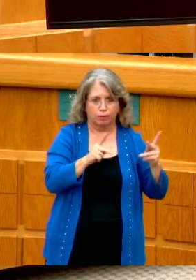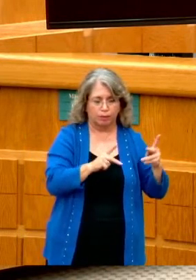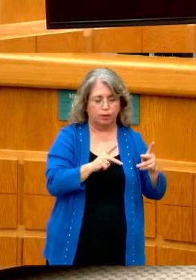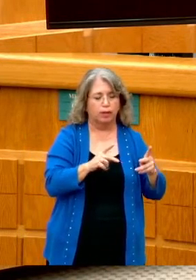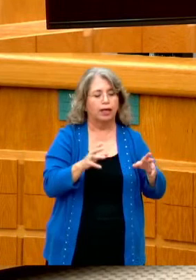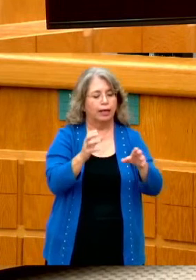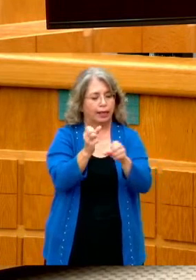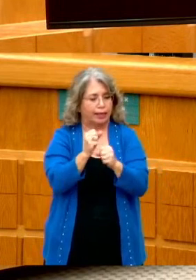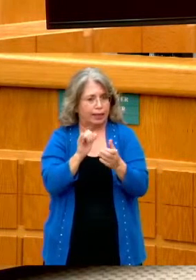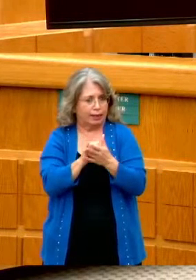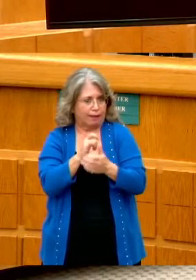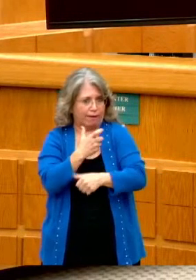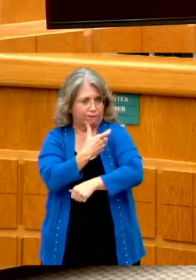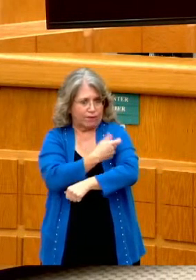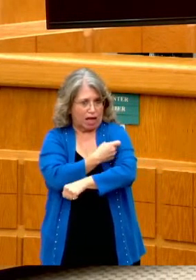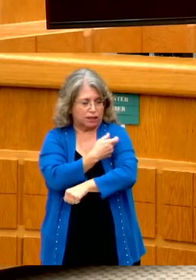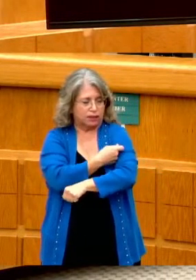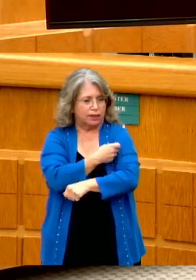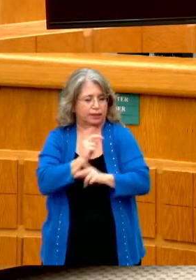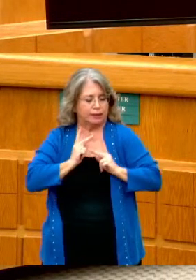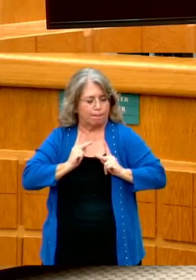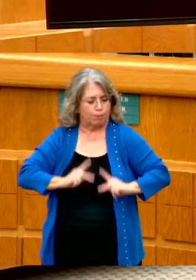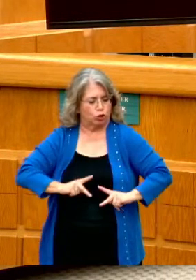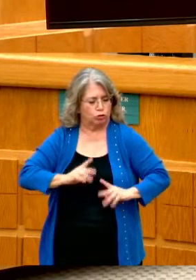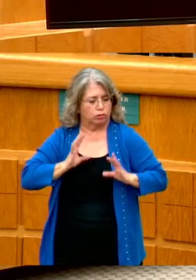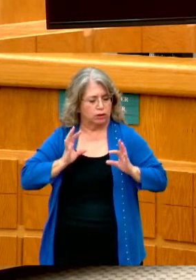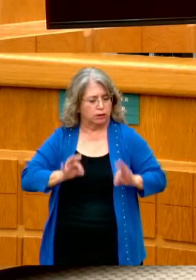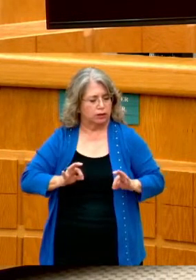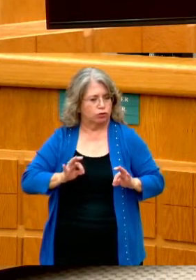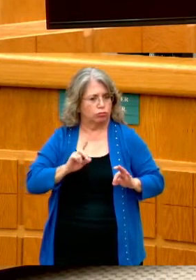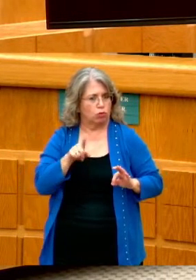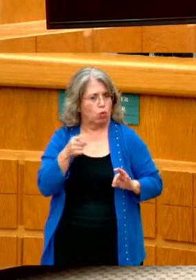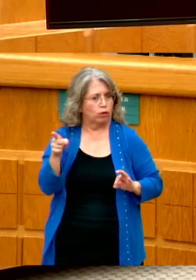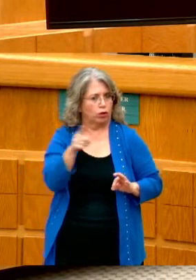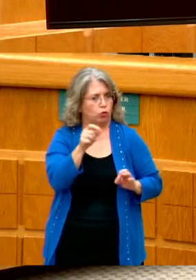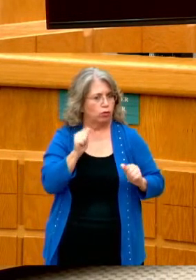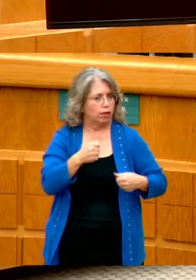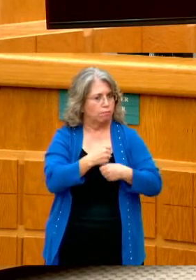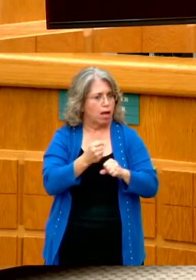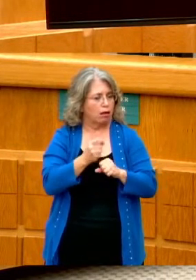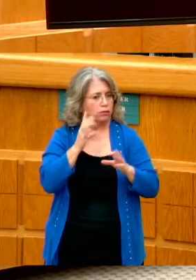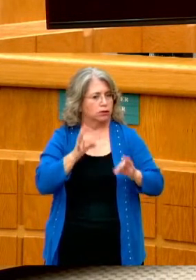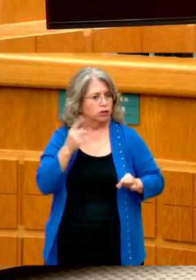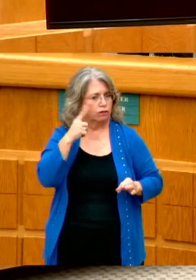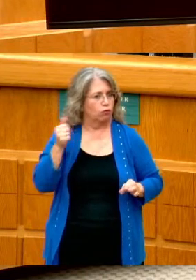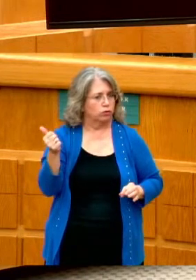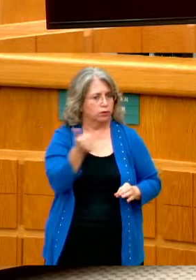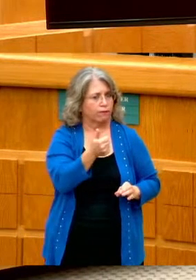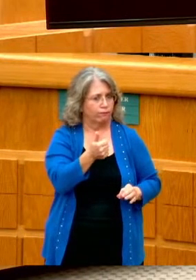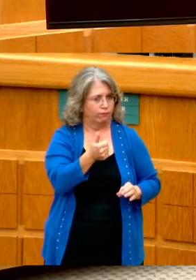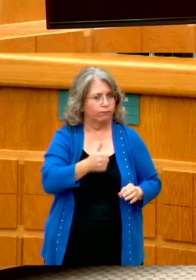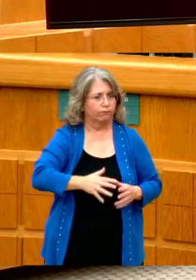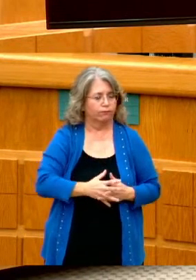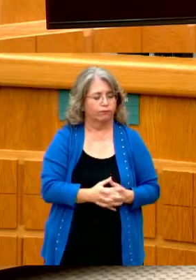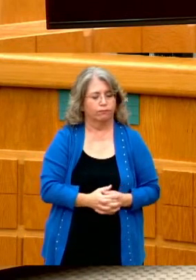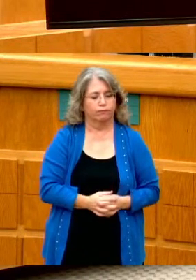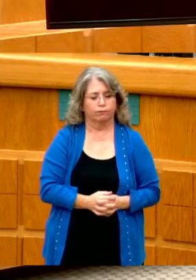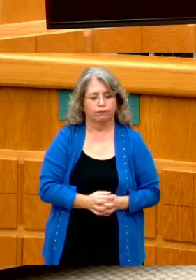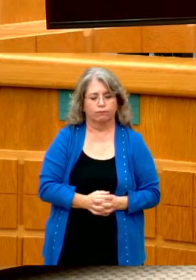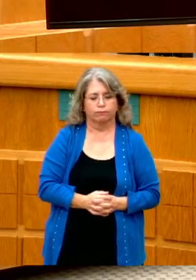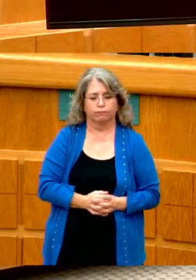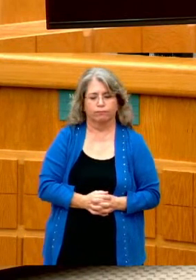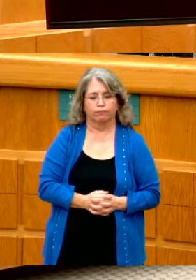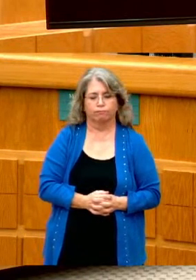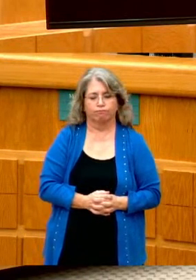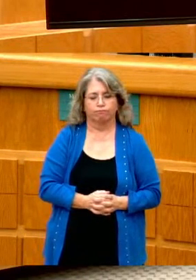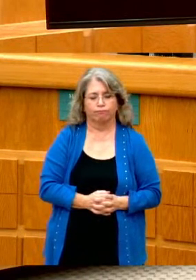decision that only you can make. ¿Qué pasa si tengo un trastorno inmunodeprimido? ¿Puedo vacunarme? Sí, pero hable con su médico. Tras tomar esa